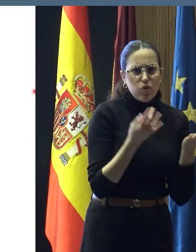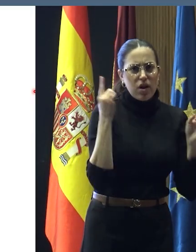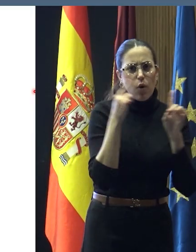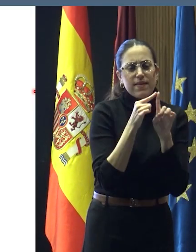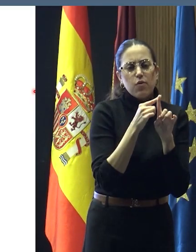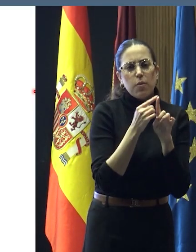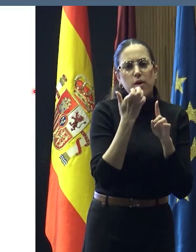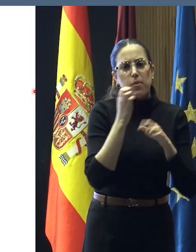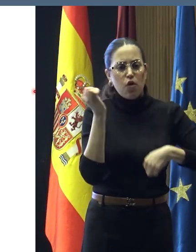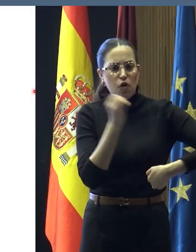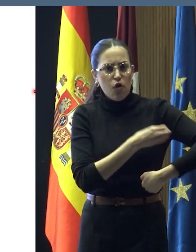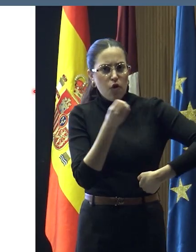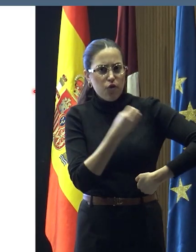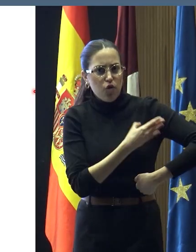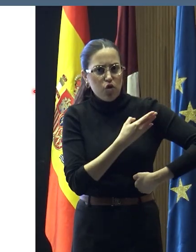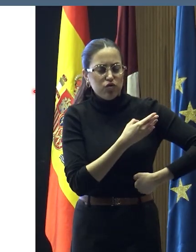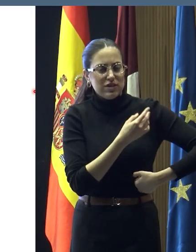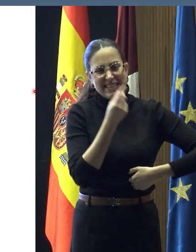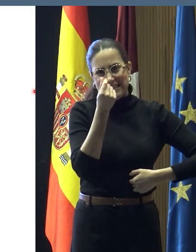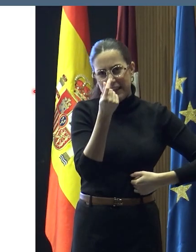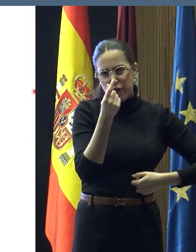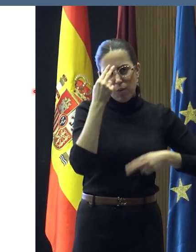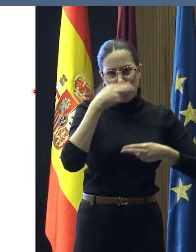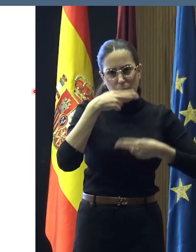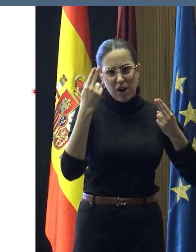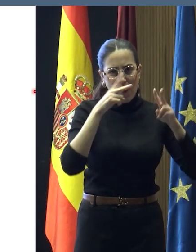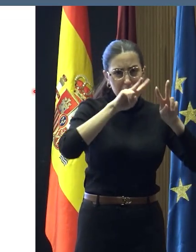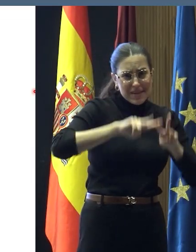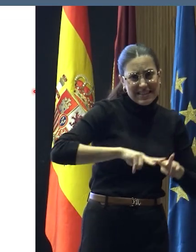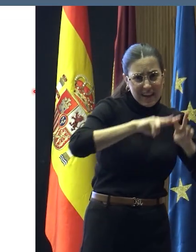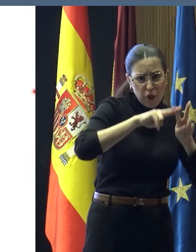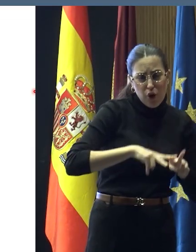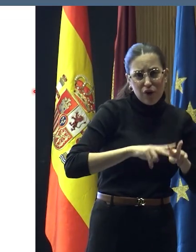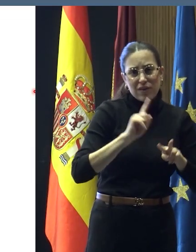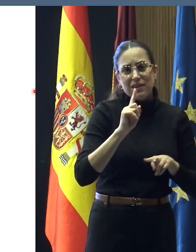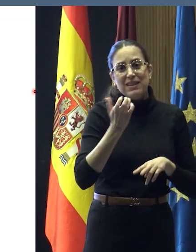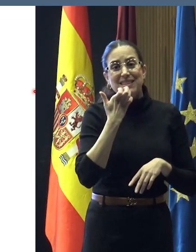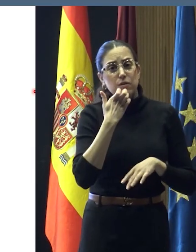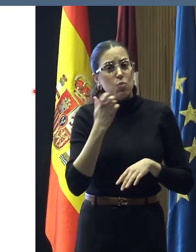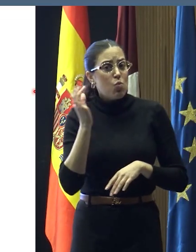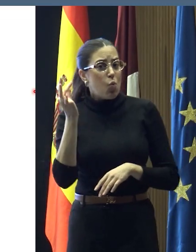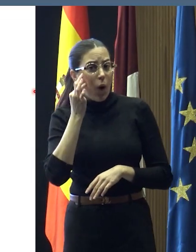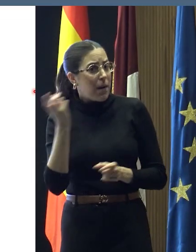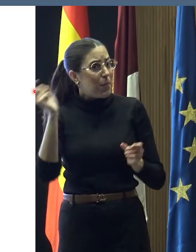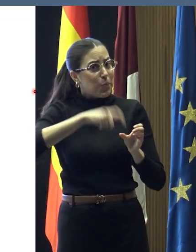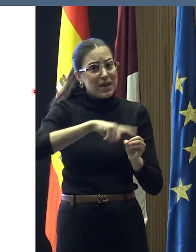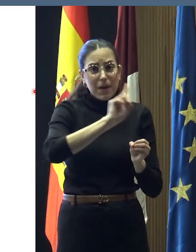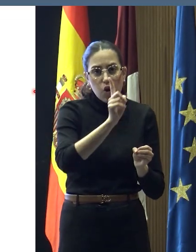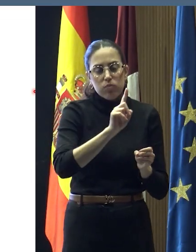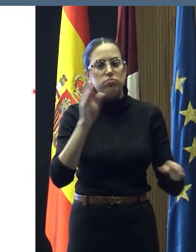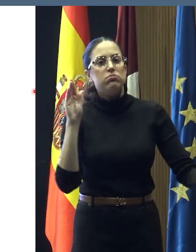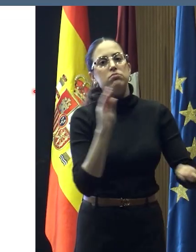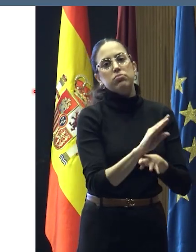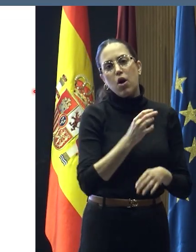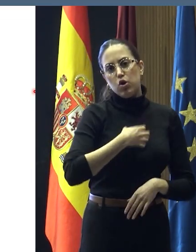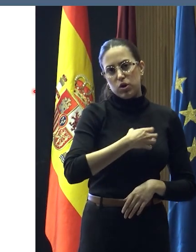destinar fondos públicos de investigación a aquellas investigaciones que no incluyeran mujeres